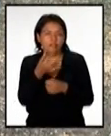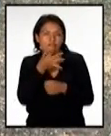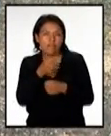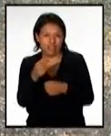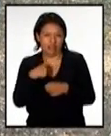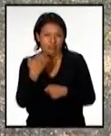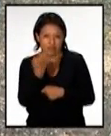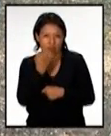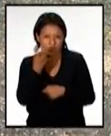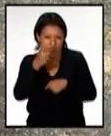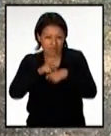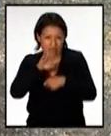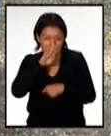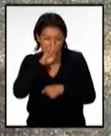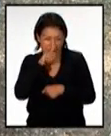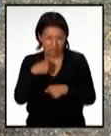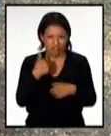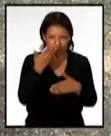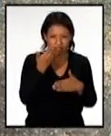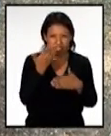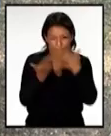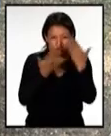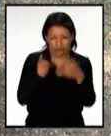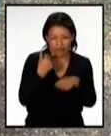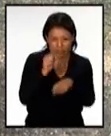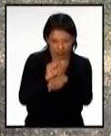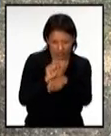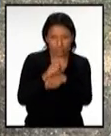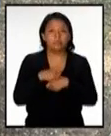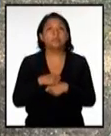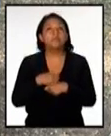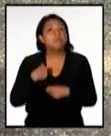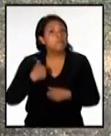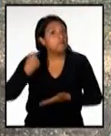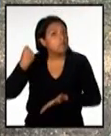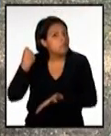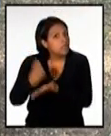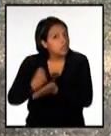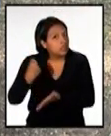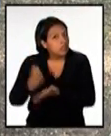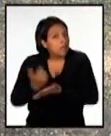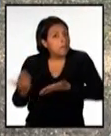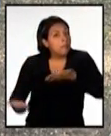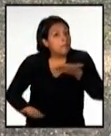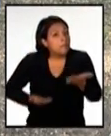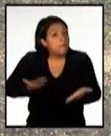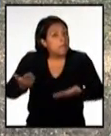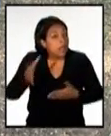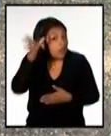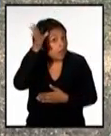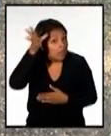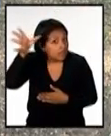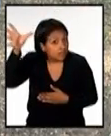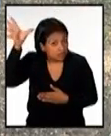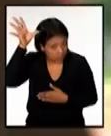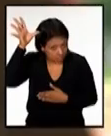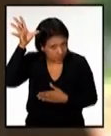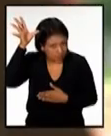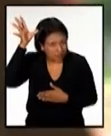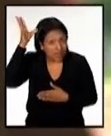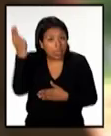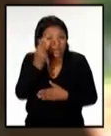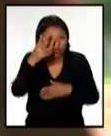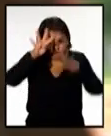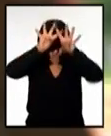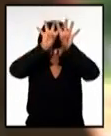en mi escuela, cuando estaba en secundaria, y me exigieron una danza azteca, que era que llevaba